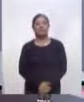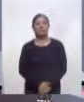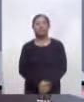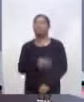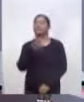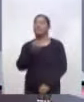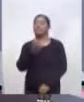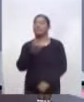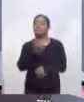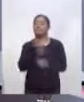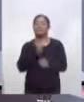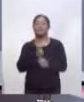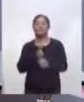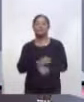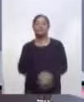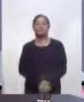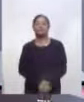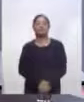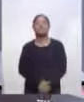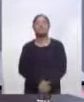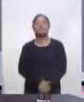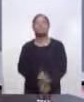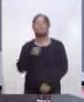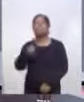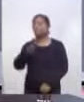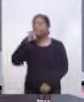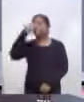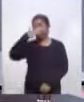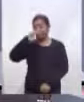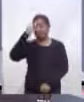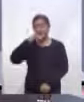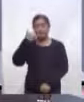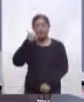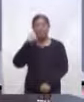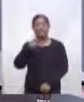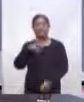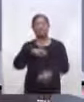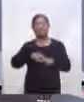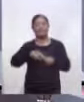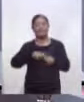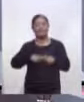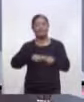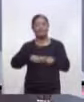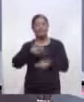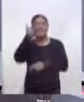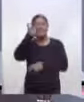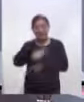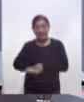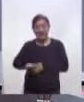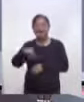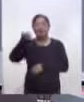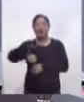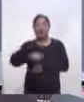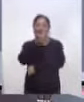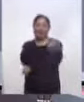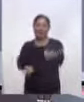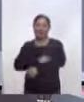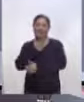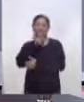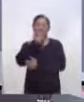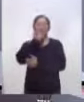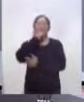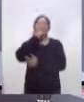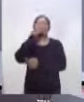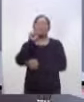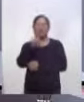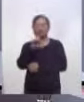Ahí está la invitación y como ya se empezaron ahí los pases, les vamos a dar 10 pases dobles para esta tarde ir a disfrutar de